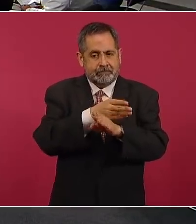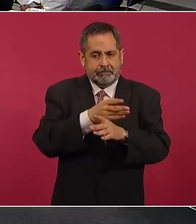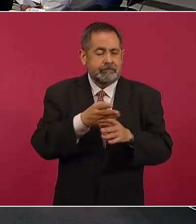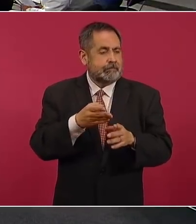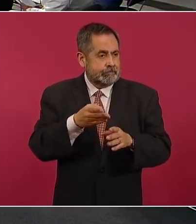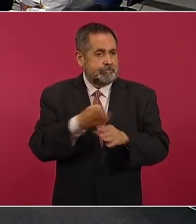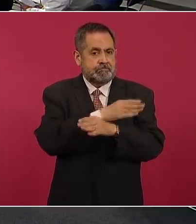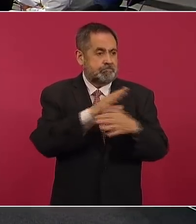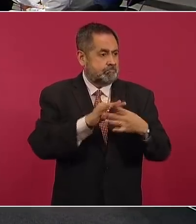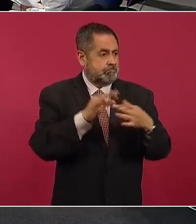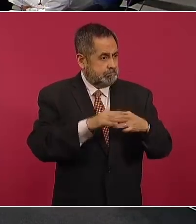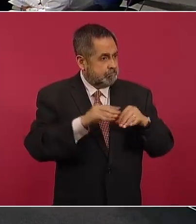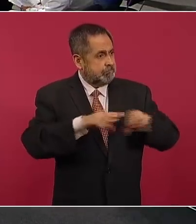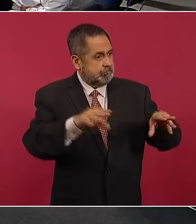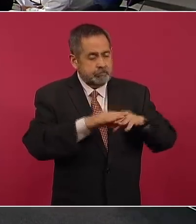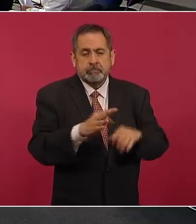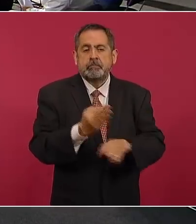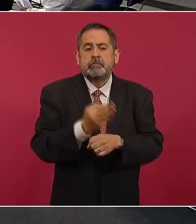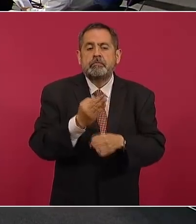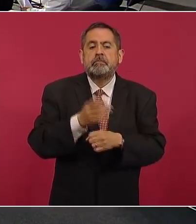lo que está haciendo